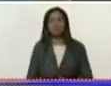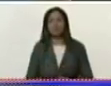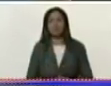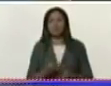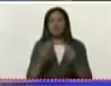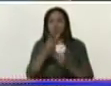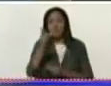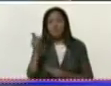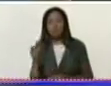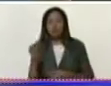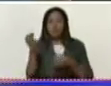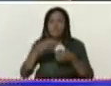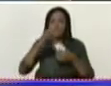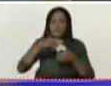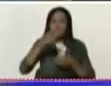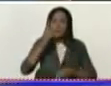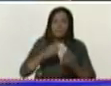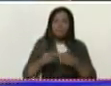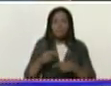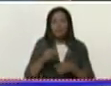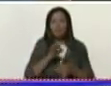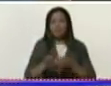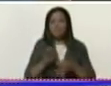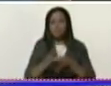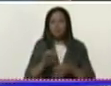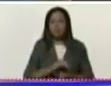Mucha gente ahorrando ese medio Petro.